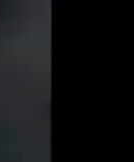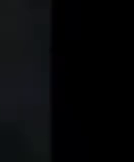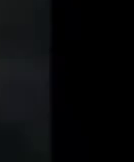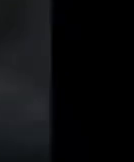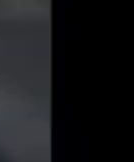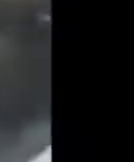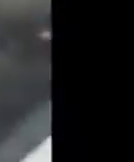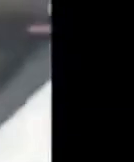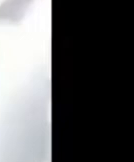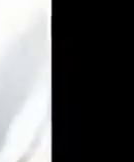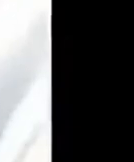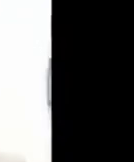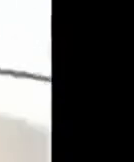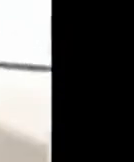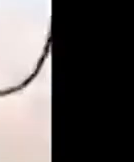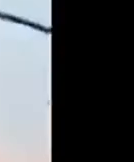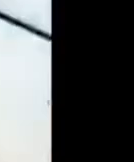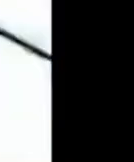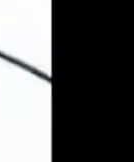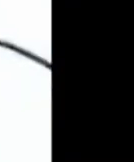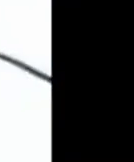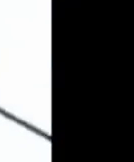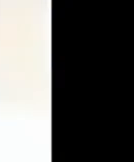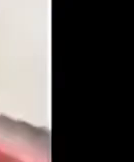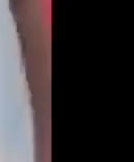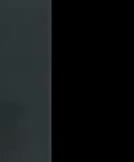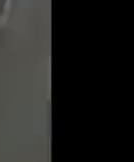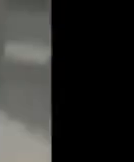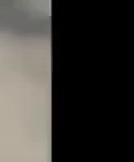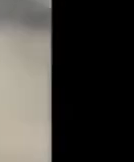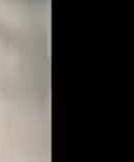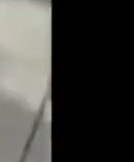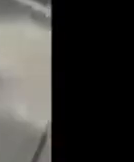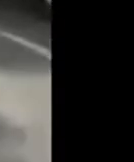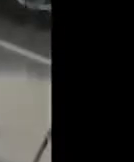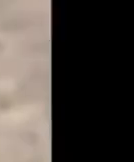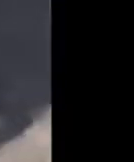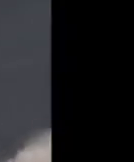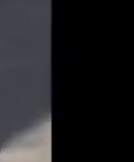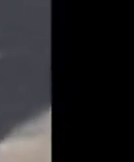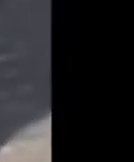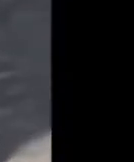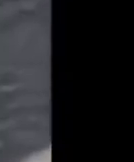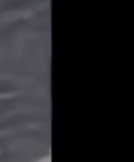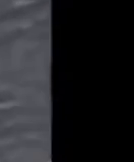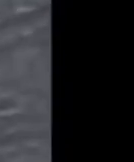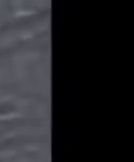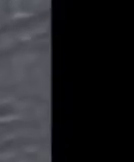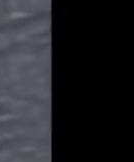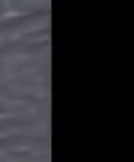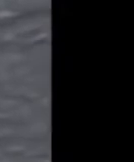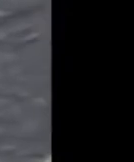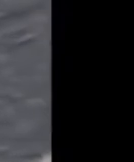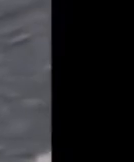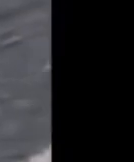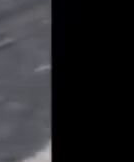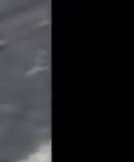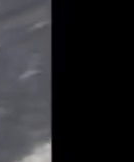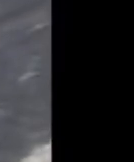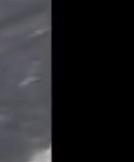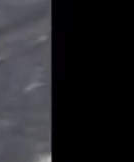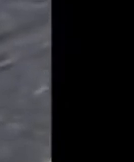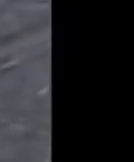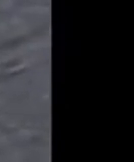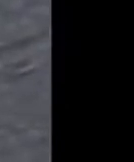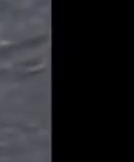Guzmán, hijo del Chapo, el secretario de la Defensa Nacional y el secretario de Seguridad y Protección Ciudadana presentaron videos